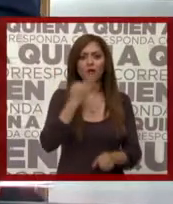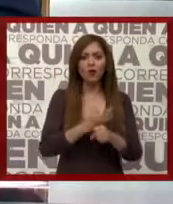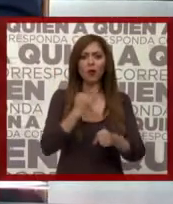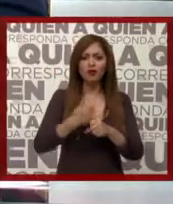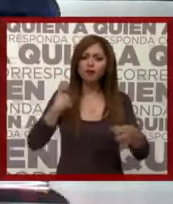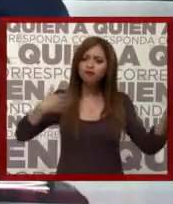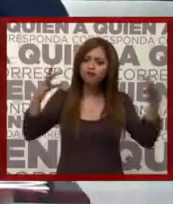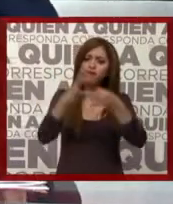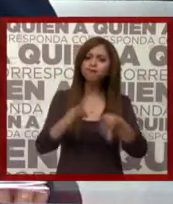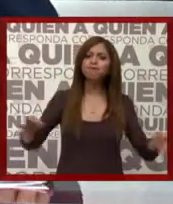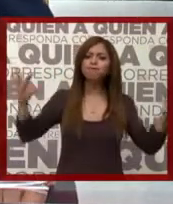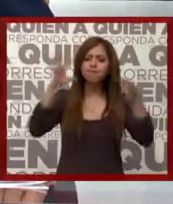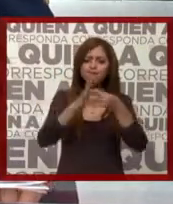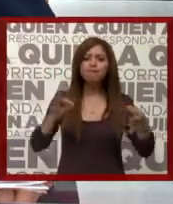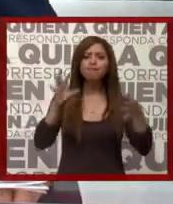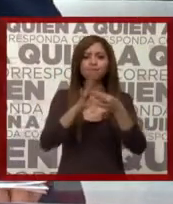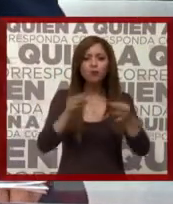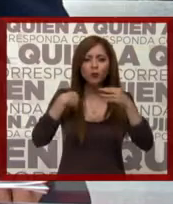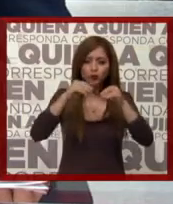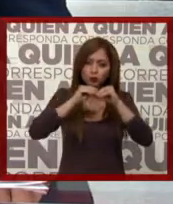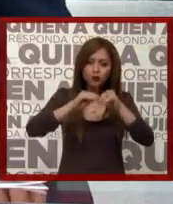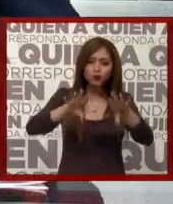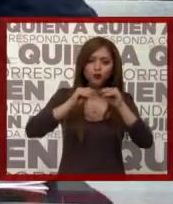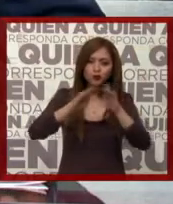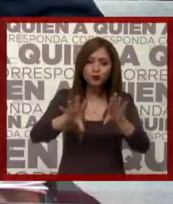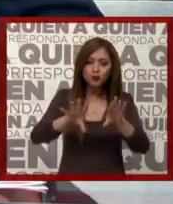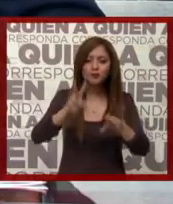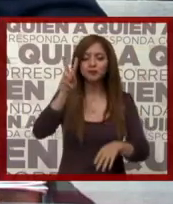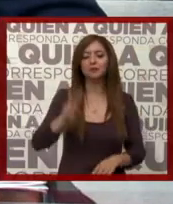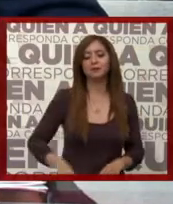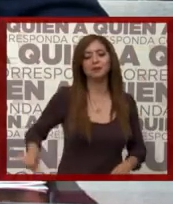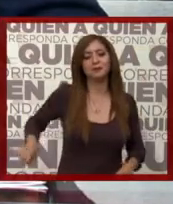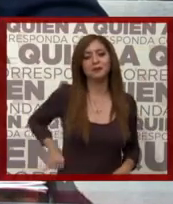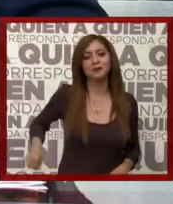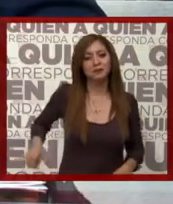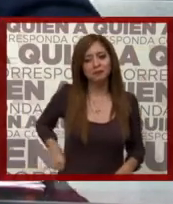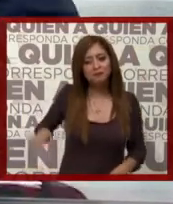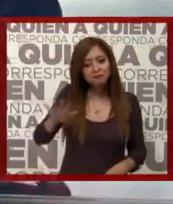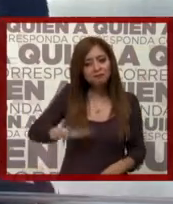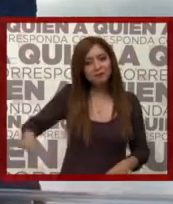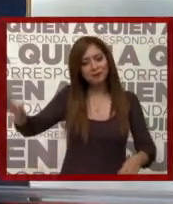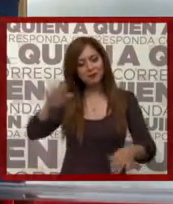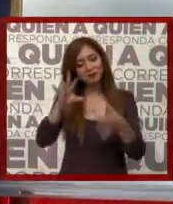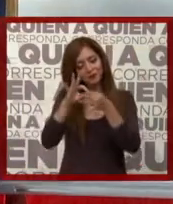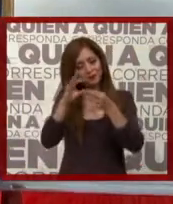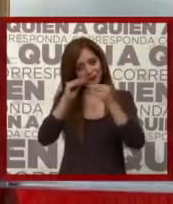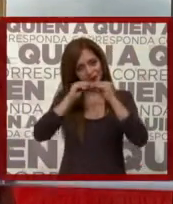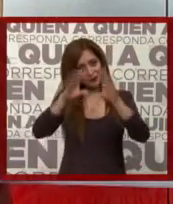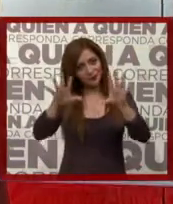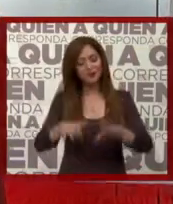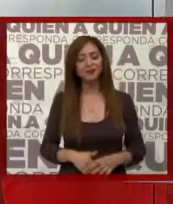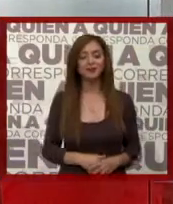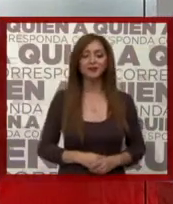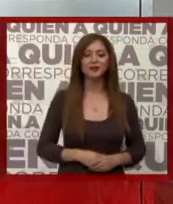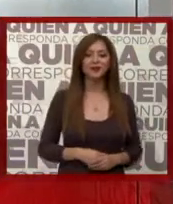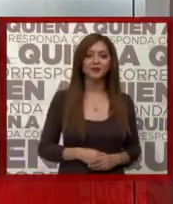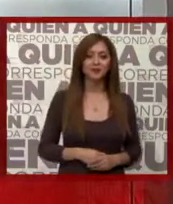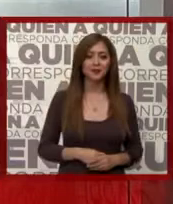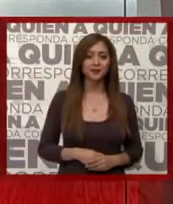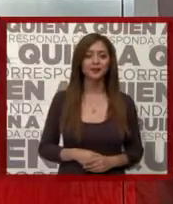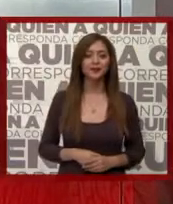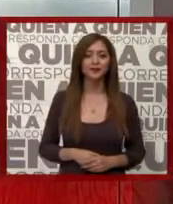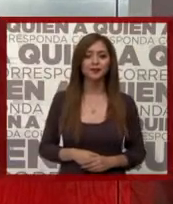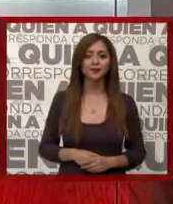comentar, detallitos que platicar. Va a estar muy interesante esto, va a estar muy, muy, muy interesante. Vamos a pasar muy bien. A